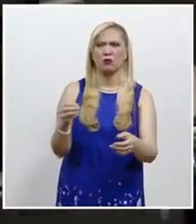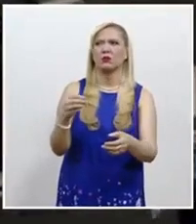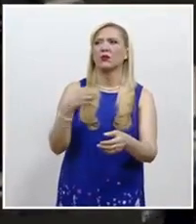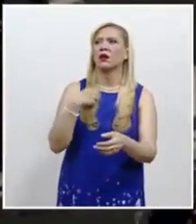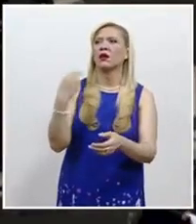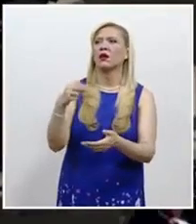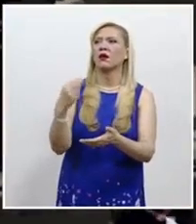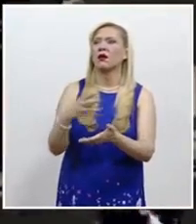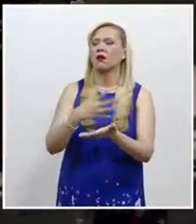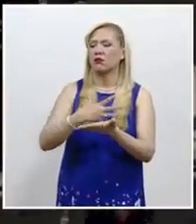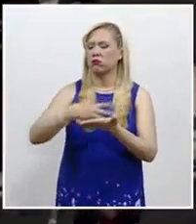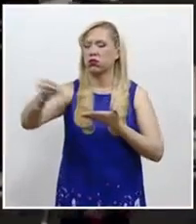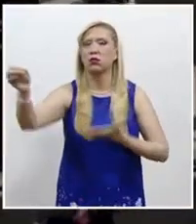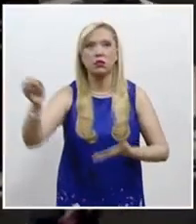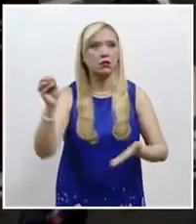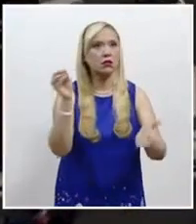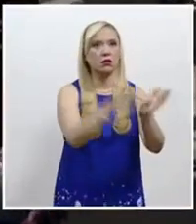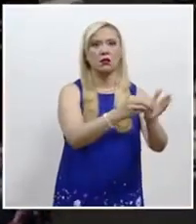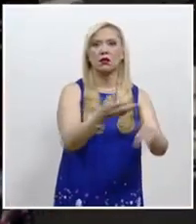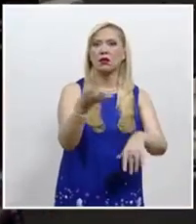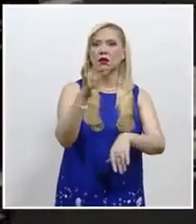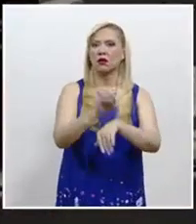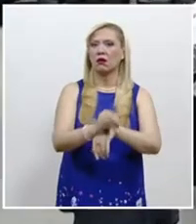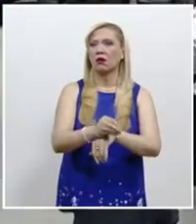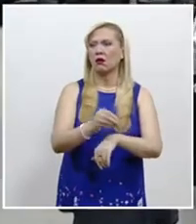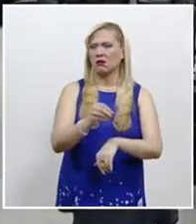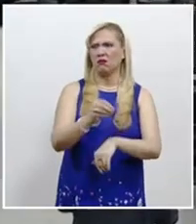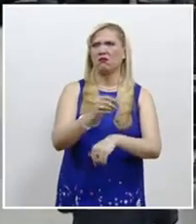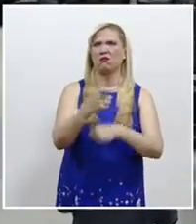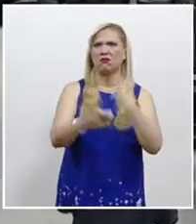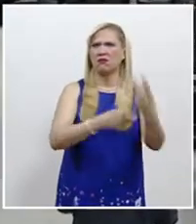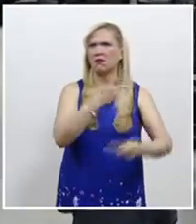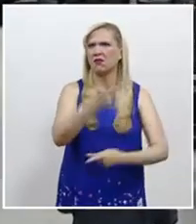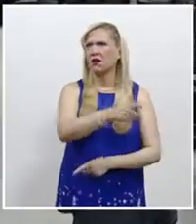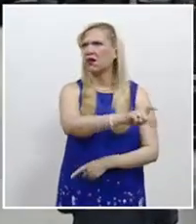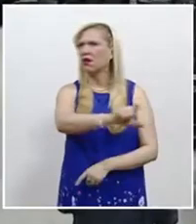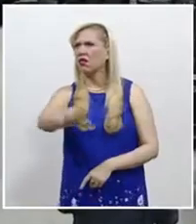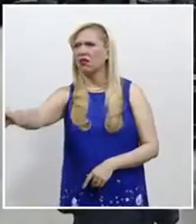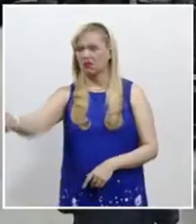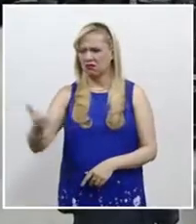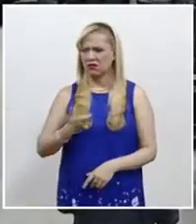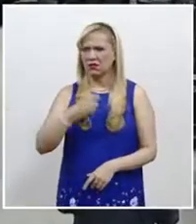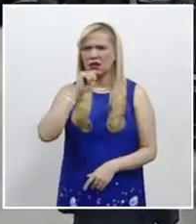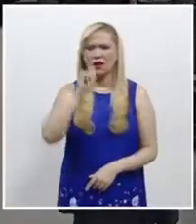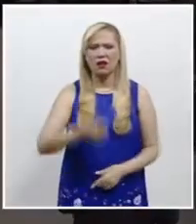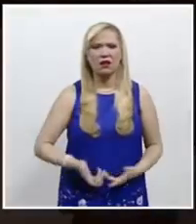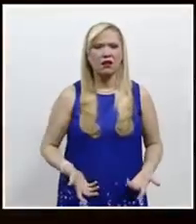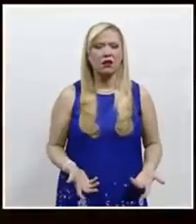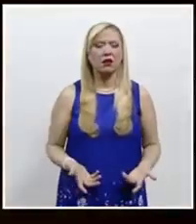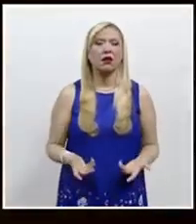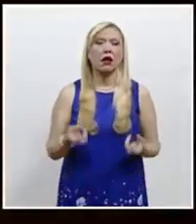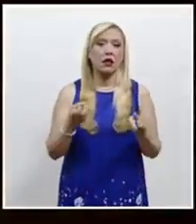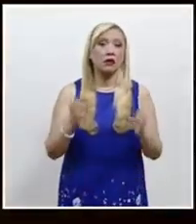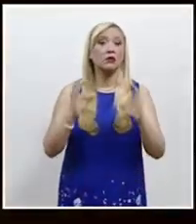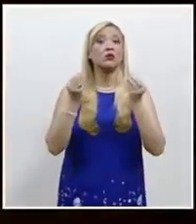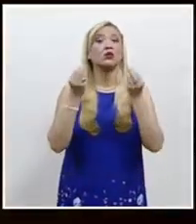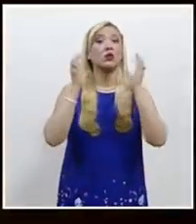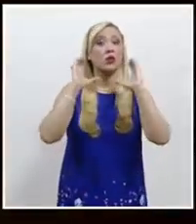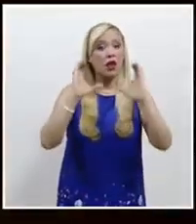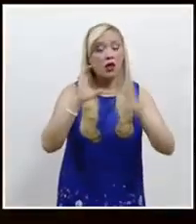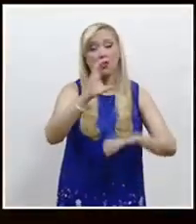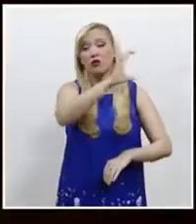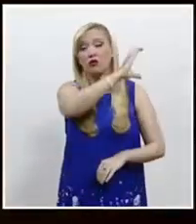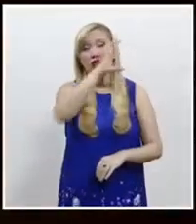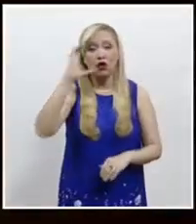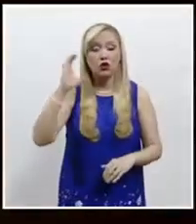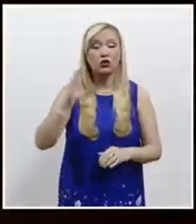este delito, la reforma prohíbe a las instituciones de crédito solicitar acceso a información privada como contactos,